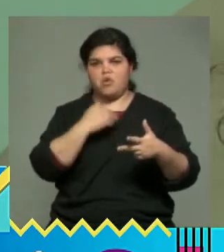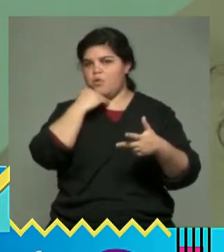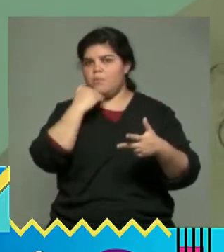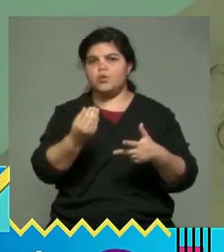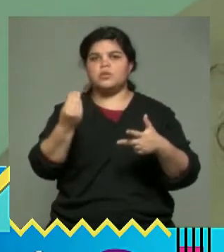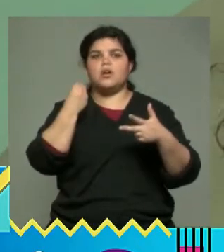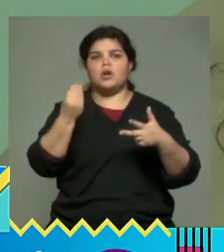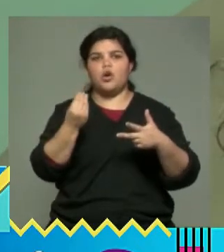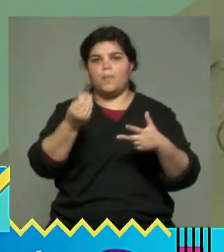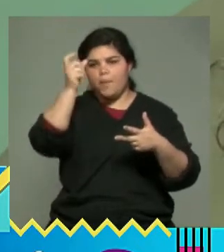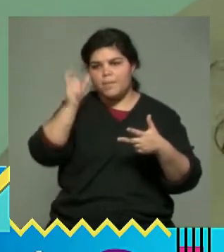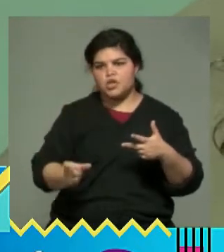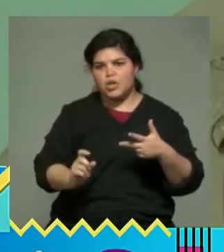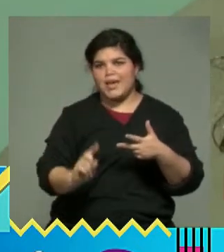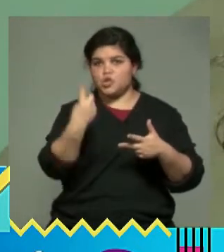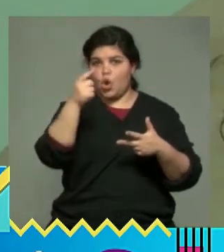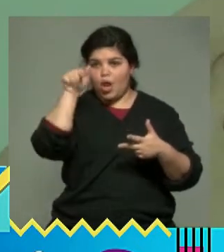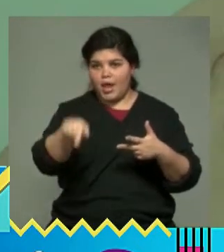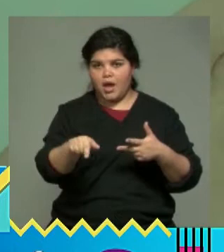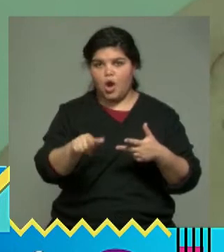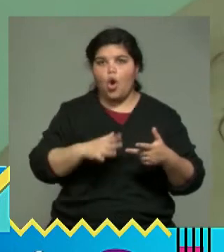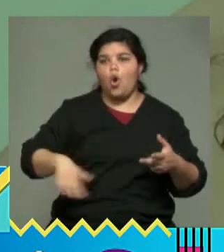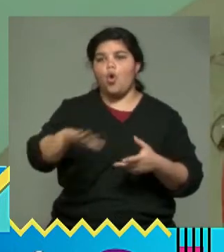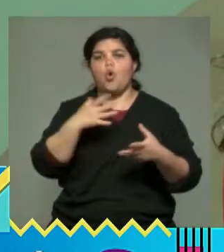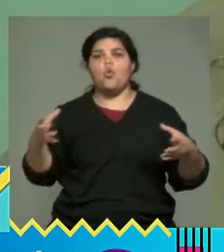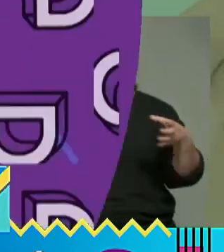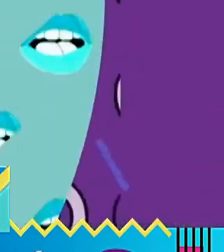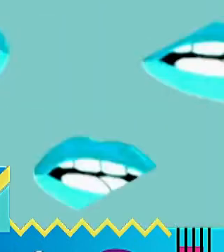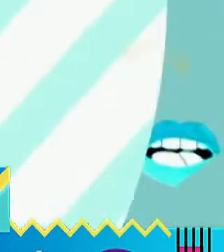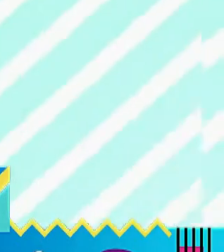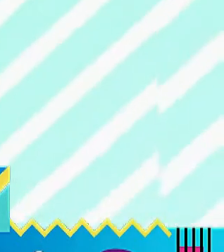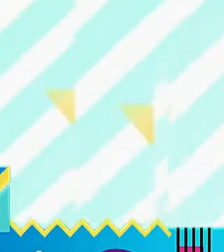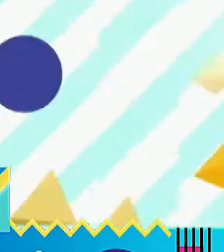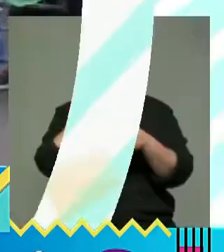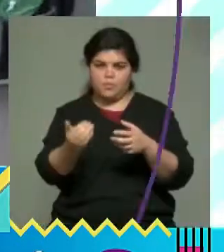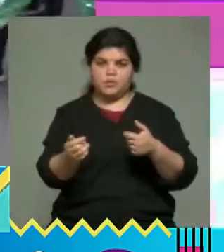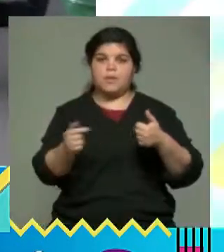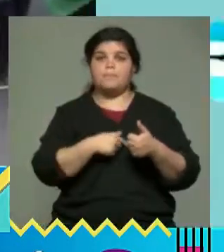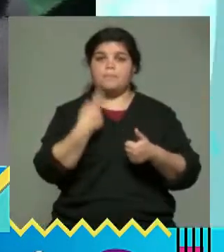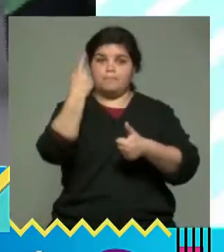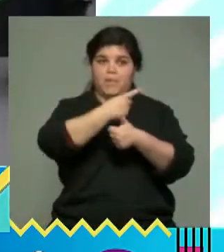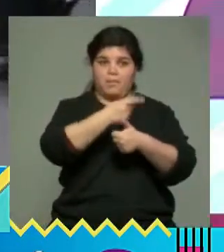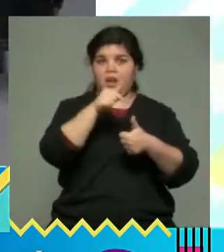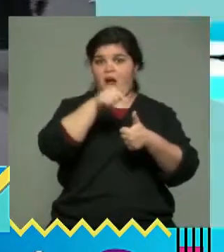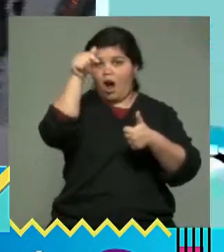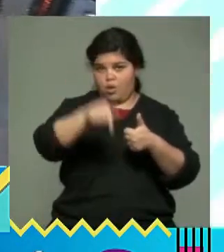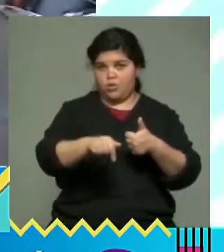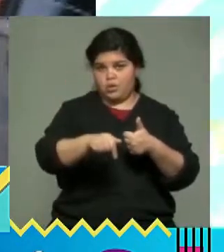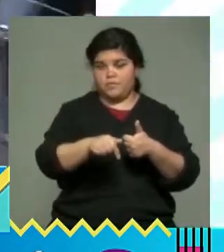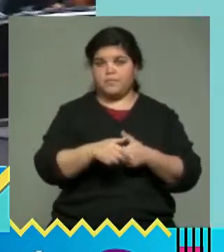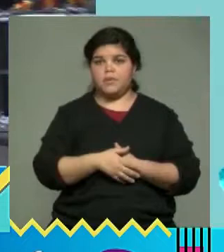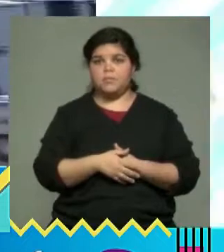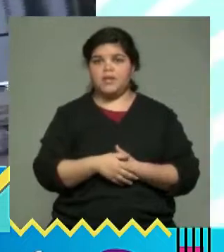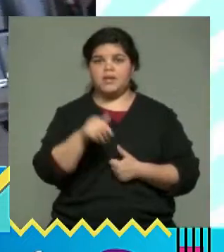a pensar un sujeto individual o una serie de sujetos individuales. El Estado tiene la opción A, que es la actual, la